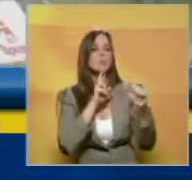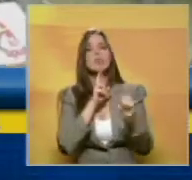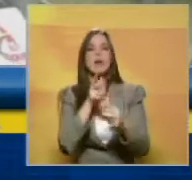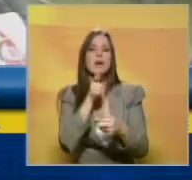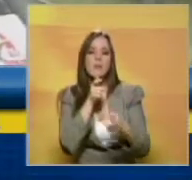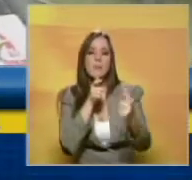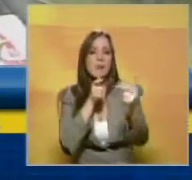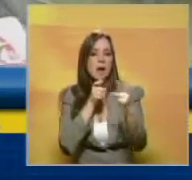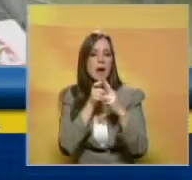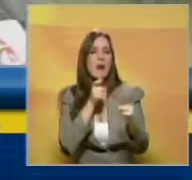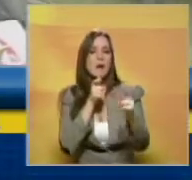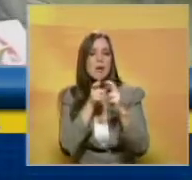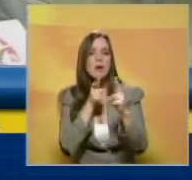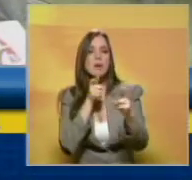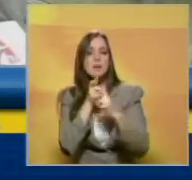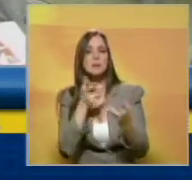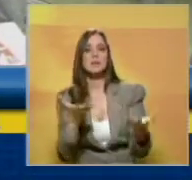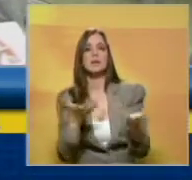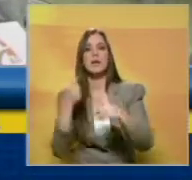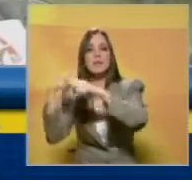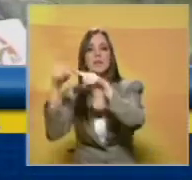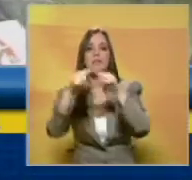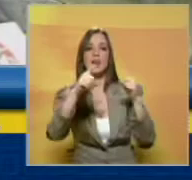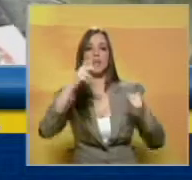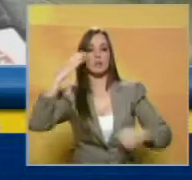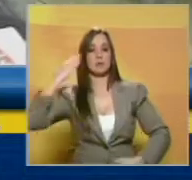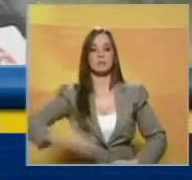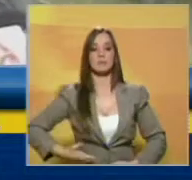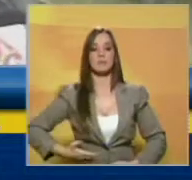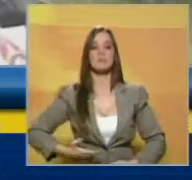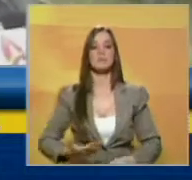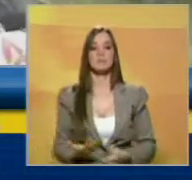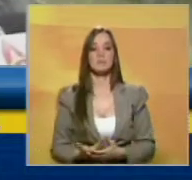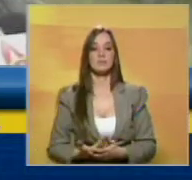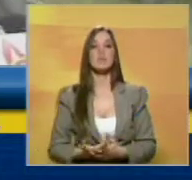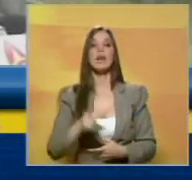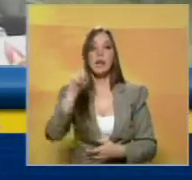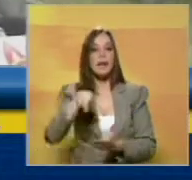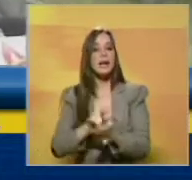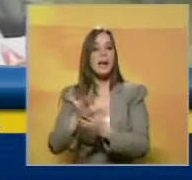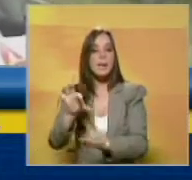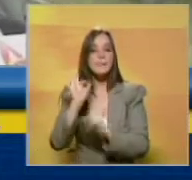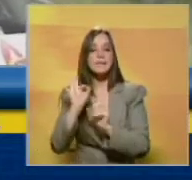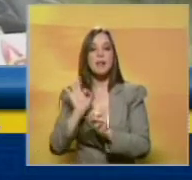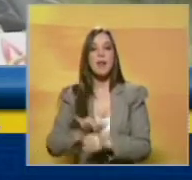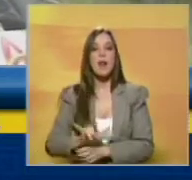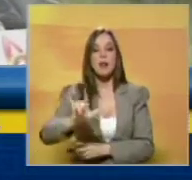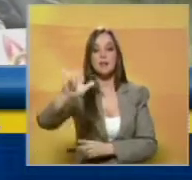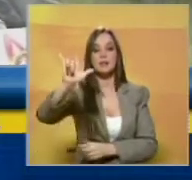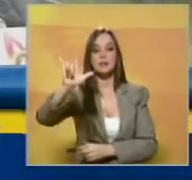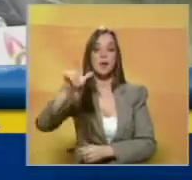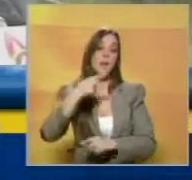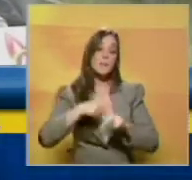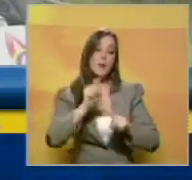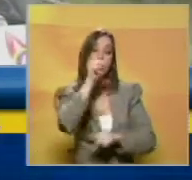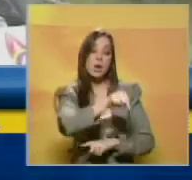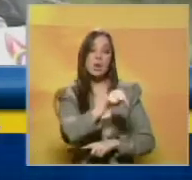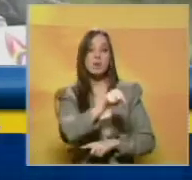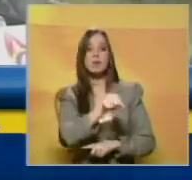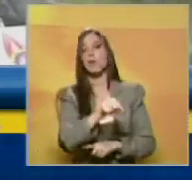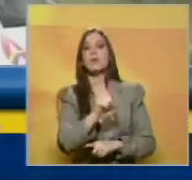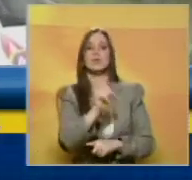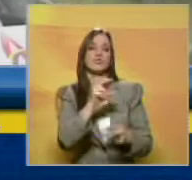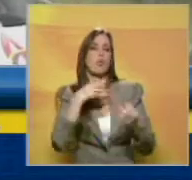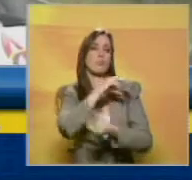realizado a distintos oficiales de la Fuerza Armada, sobre todo de la aviación militar bolivariana. Pero esto es un caso pues que realmente